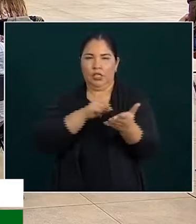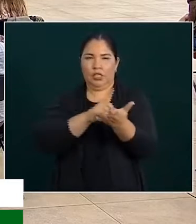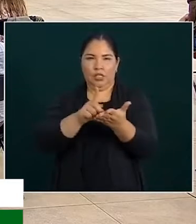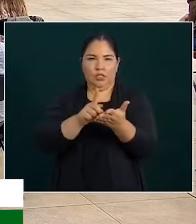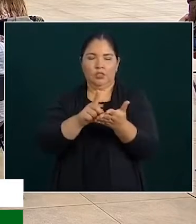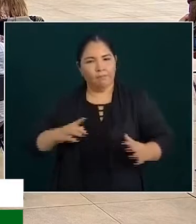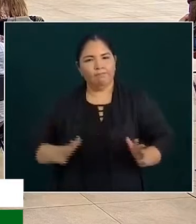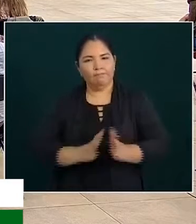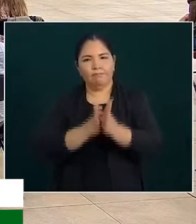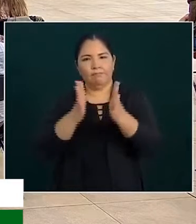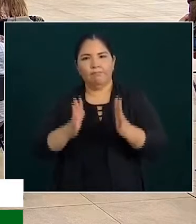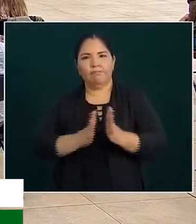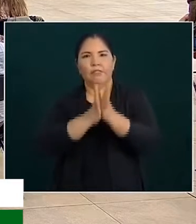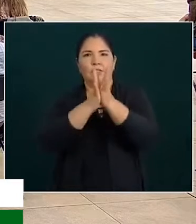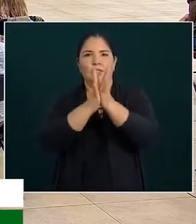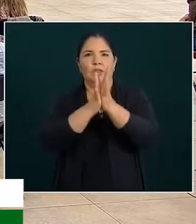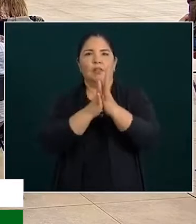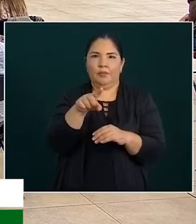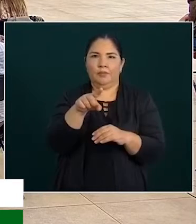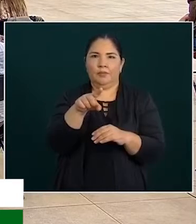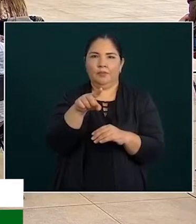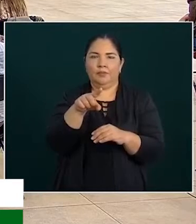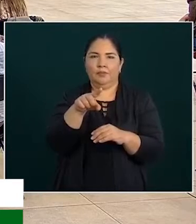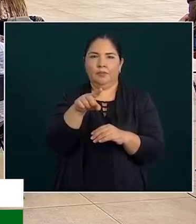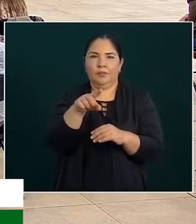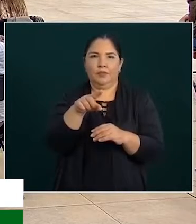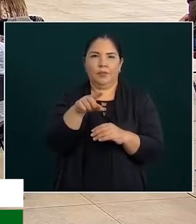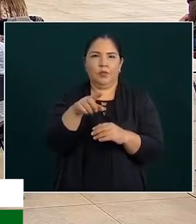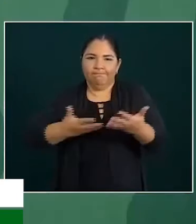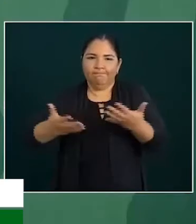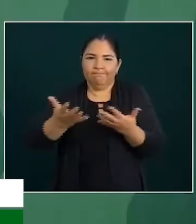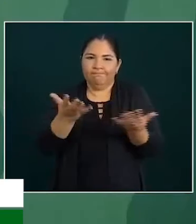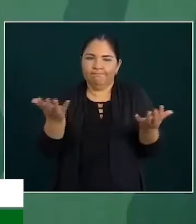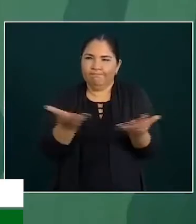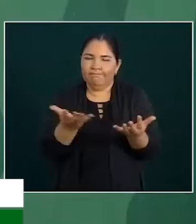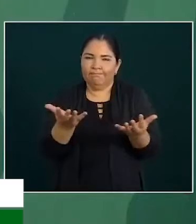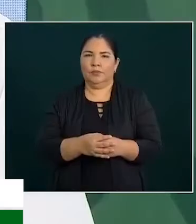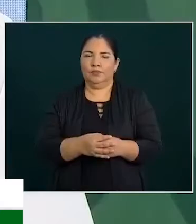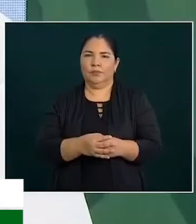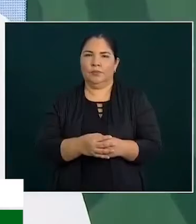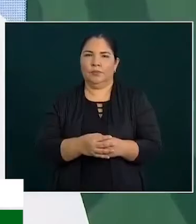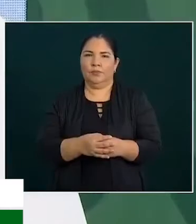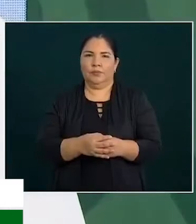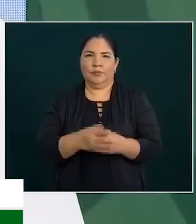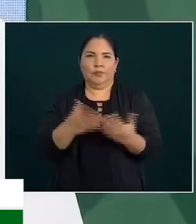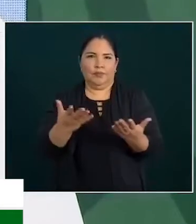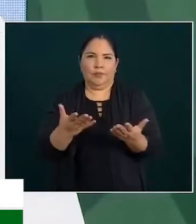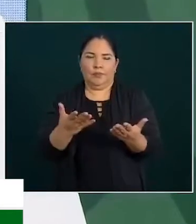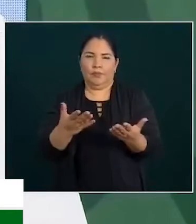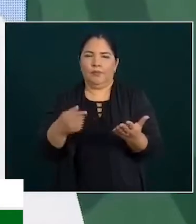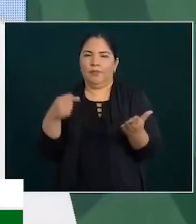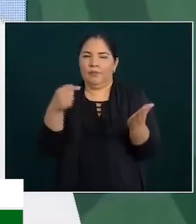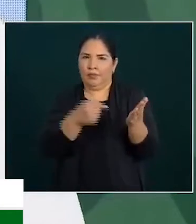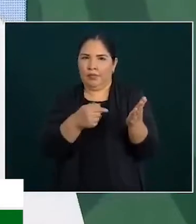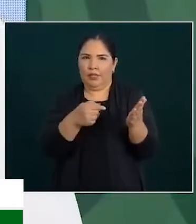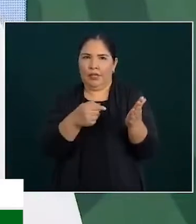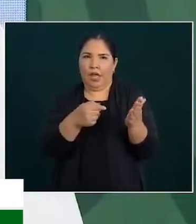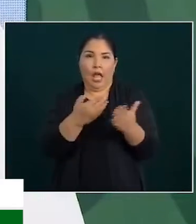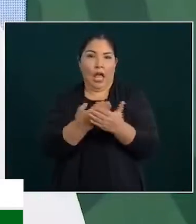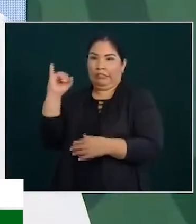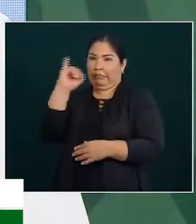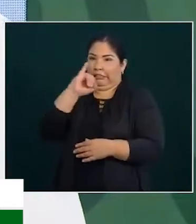a participar. Y que también resolvamos todos. Y es un hecho